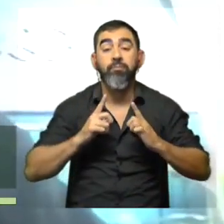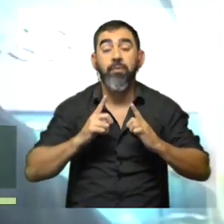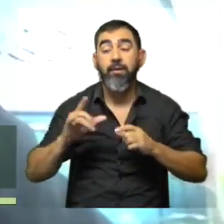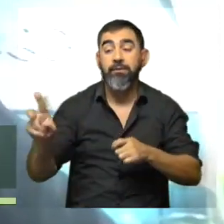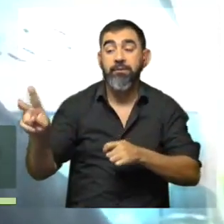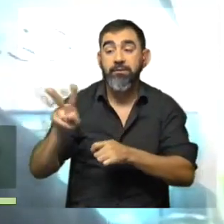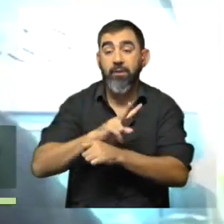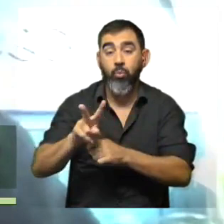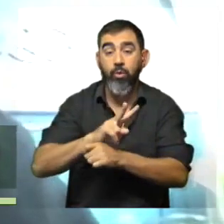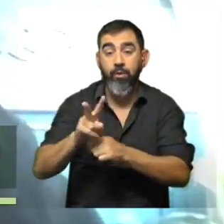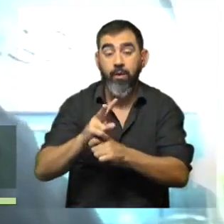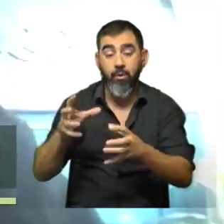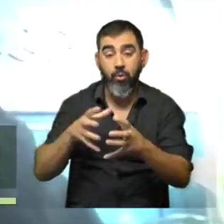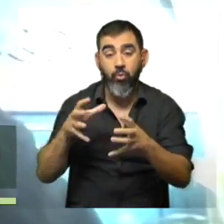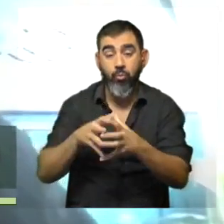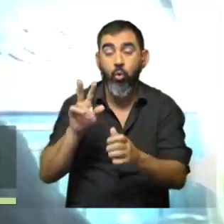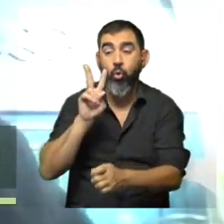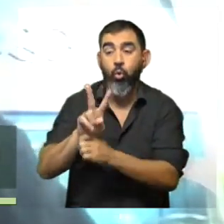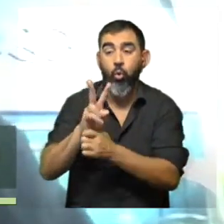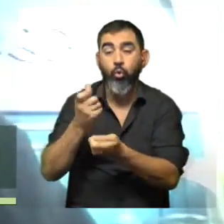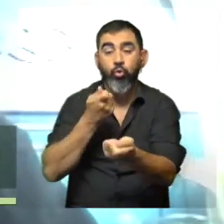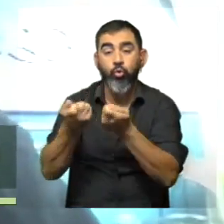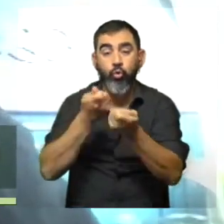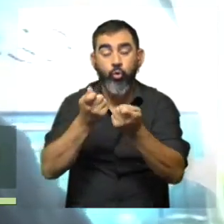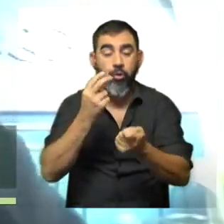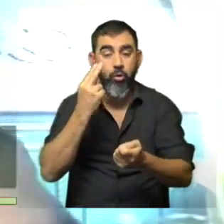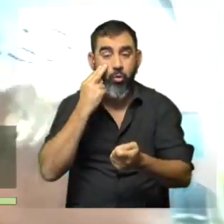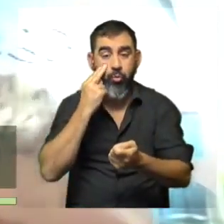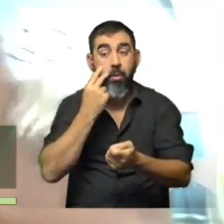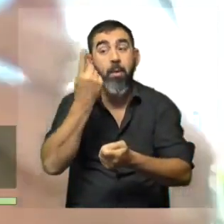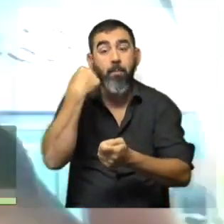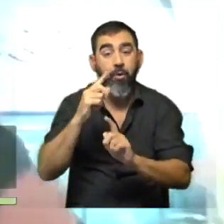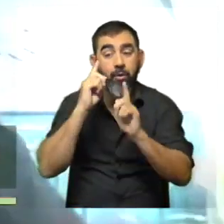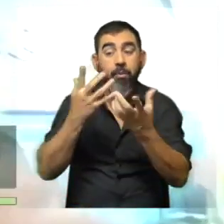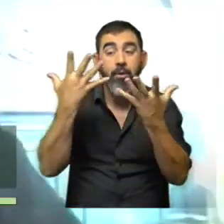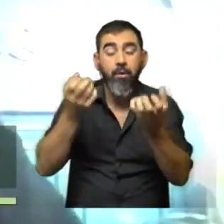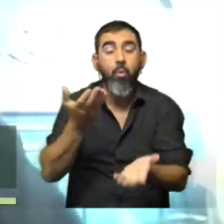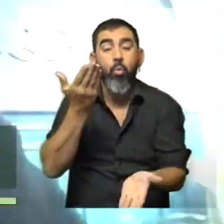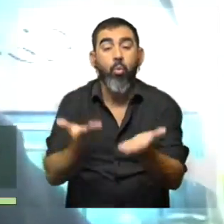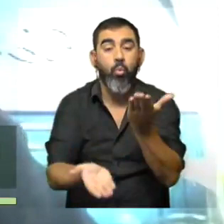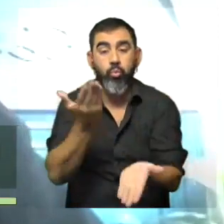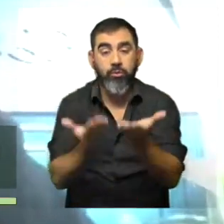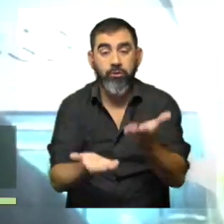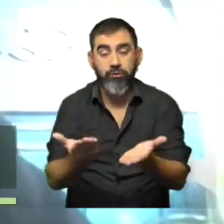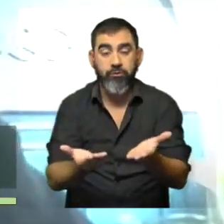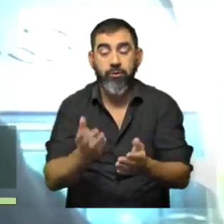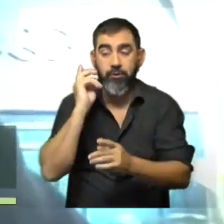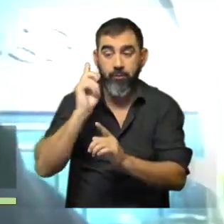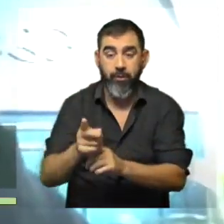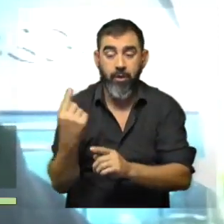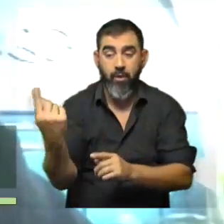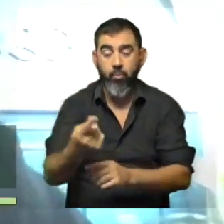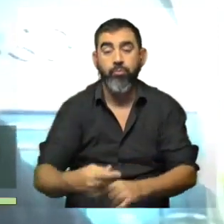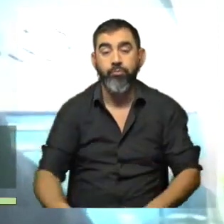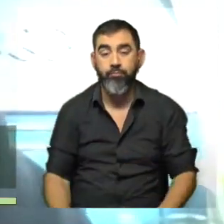jueces de aseguranza controlen los disturbios Pero además también puno los